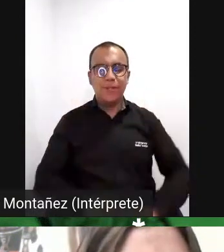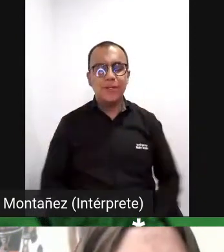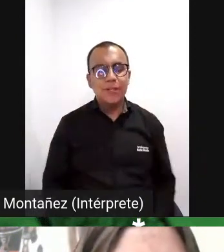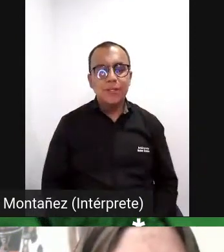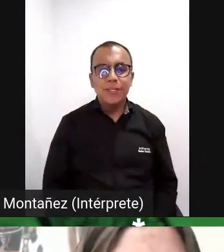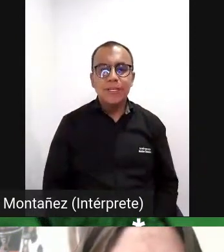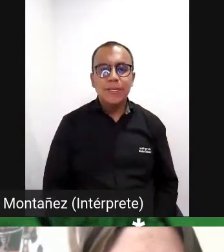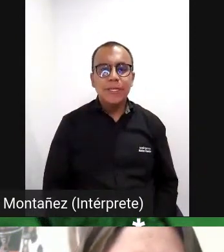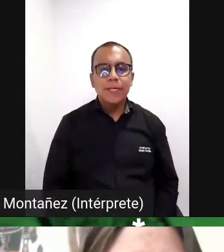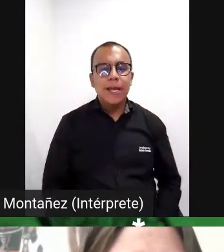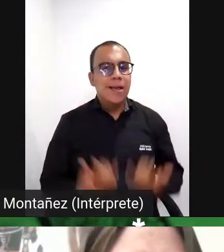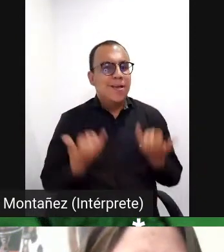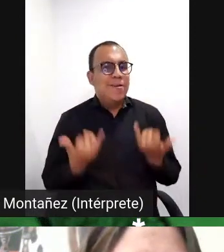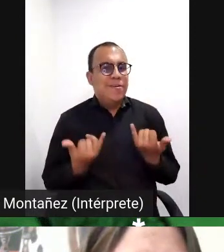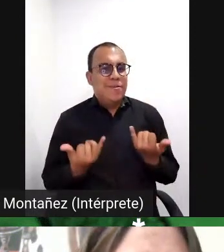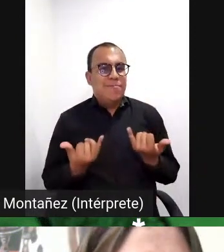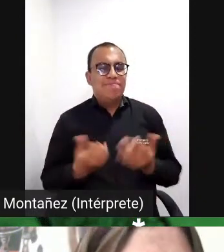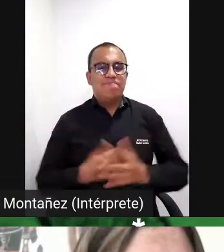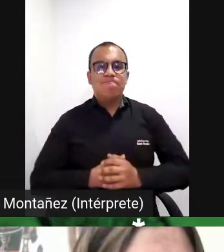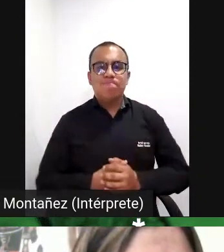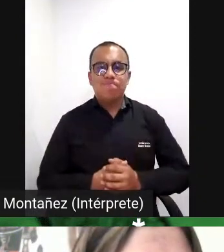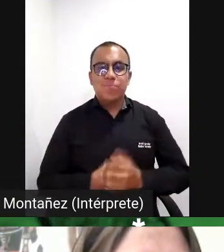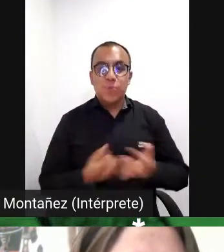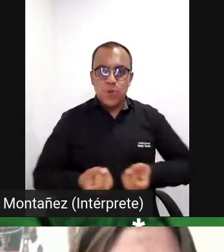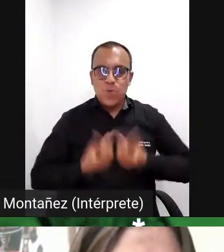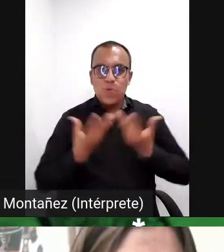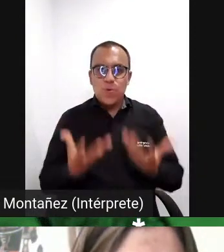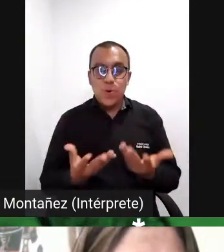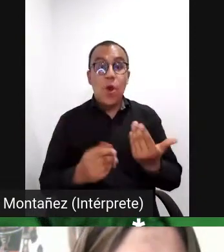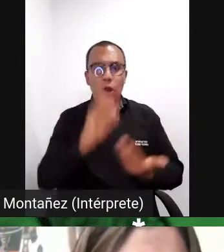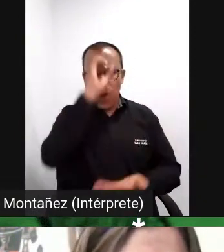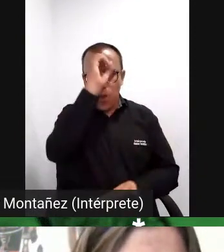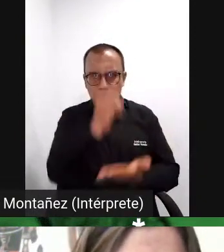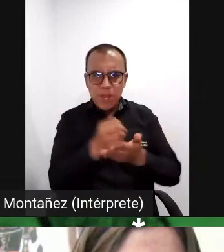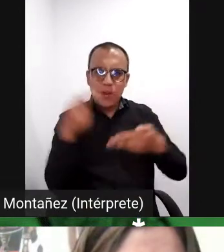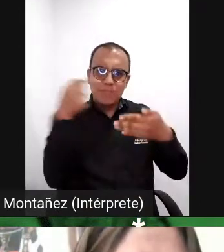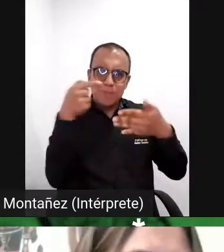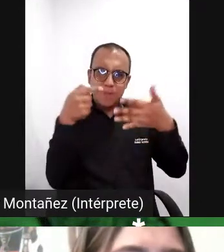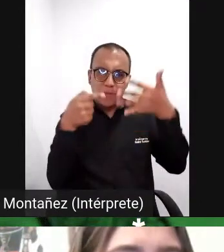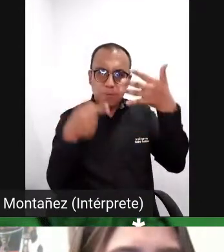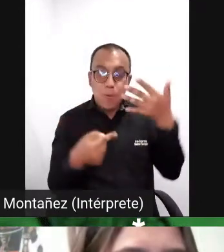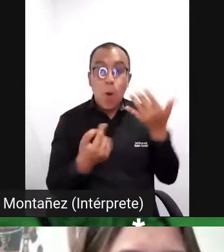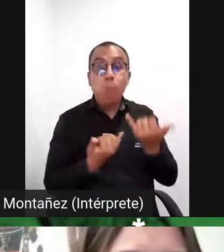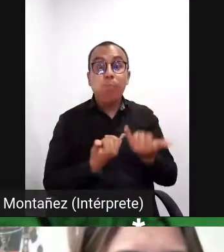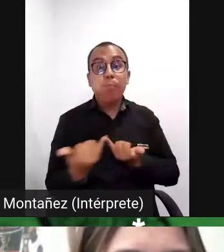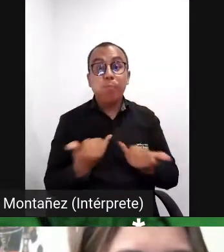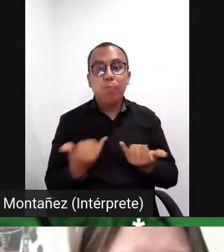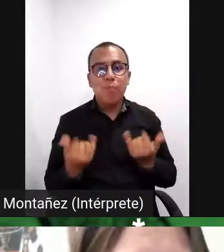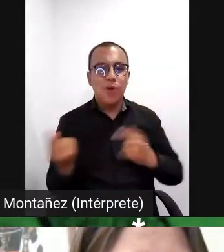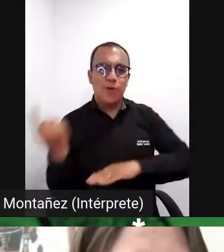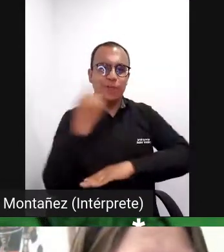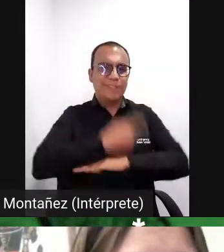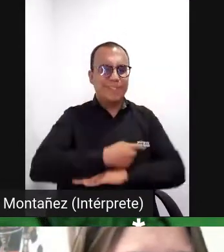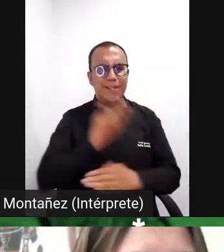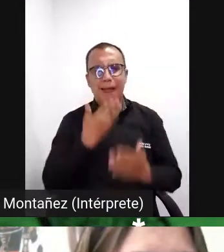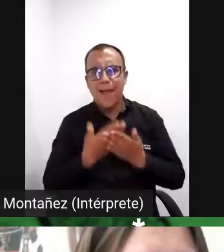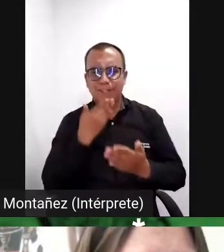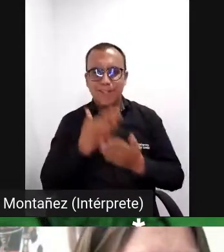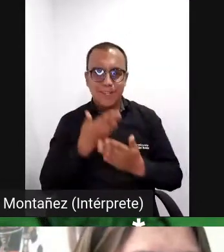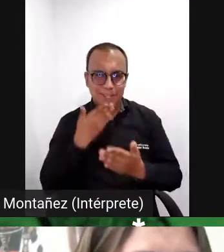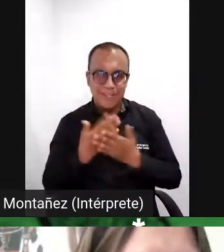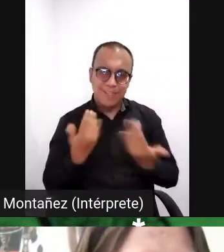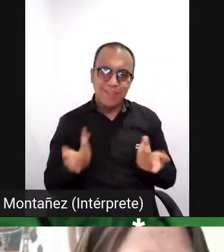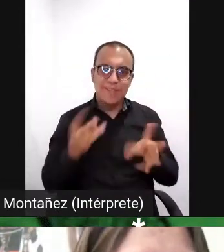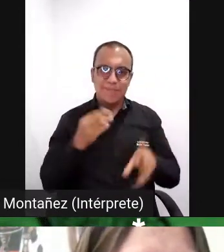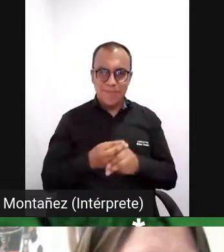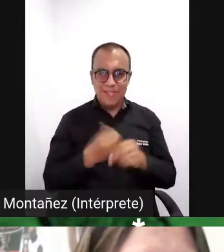Quiero dar como atención a algunos comentarios que nos dieron, porque por eso hoy es un día lleno de agradecimientos, entonces también voy a agradecer